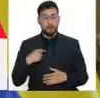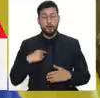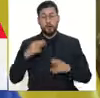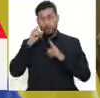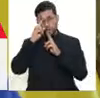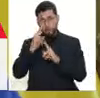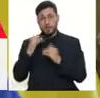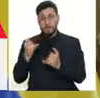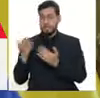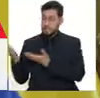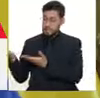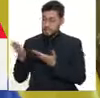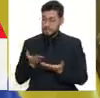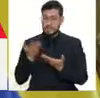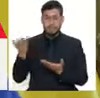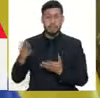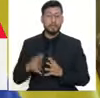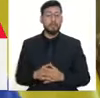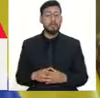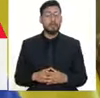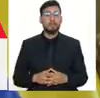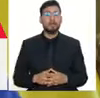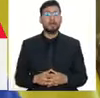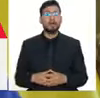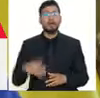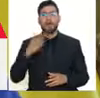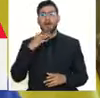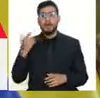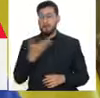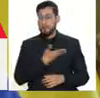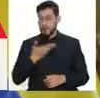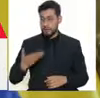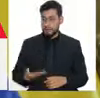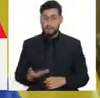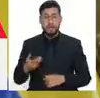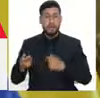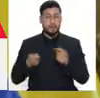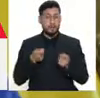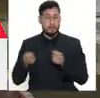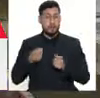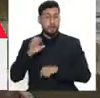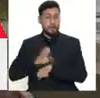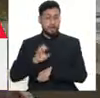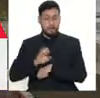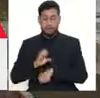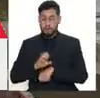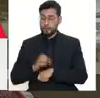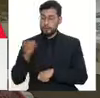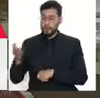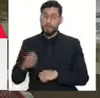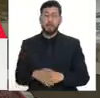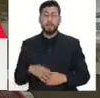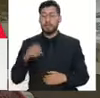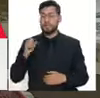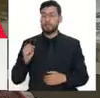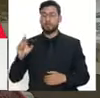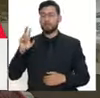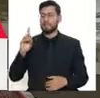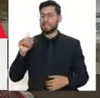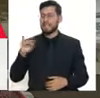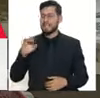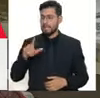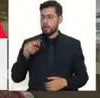gran honor de recibir en Palacio de Gobierno al presidente de la República del Ecuador, señor Daniel